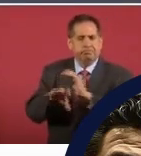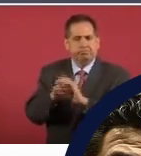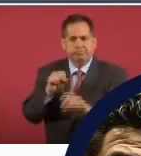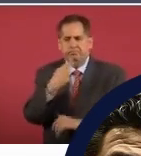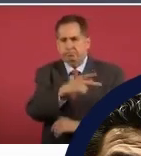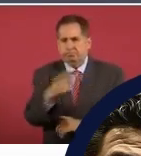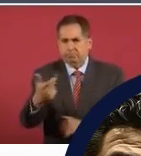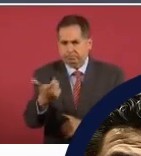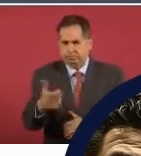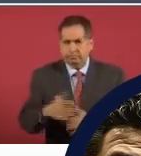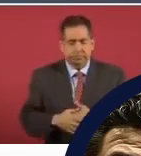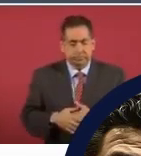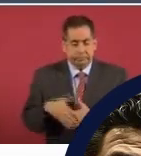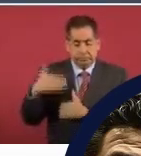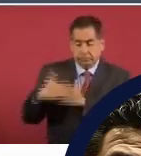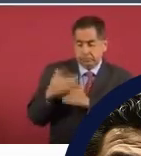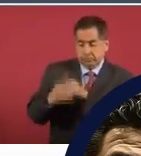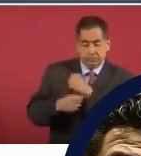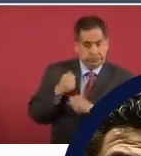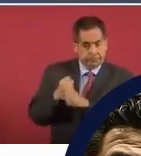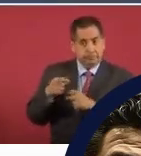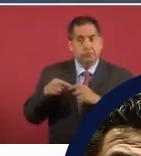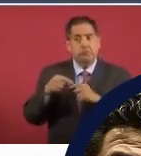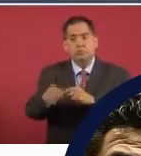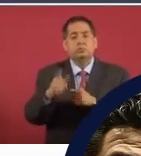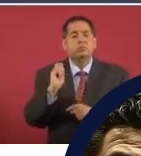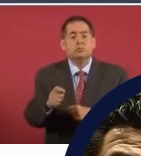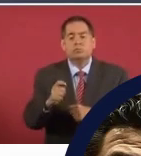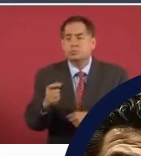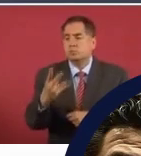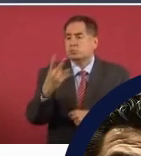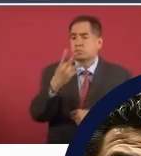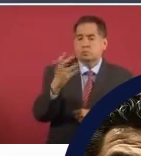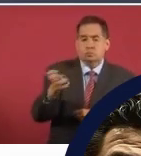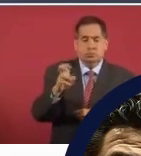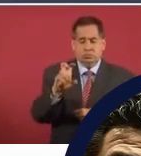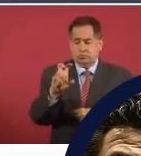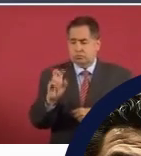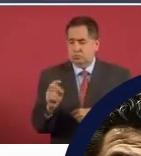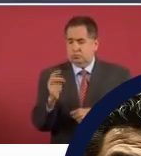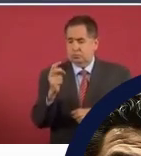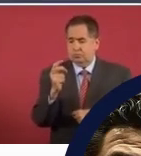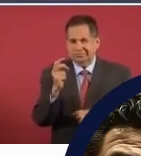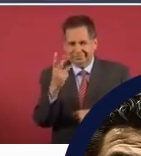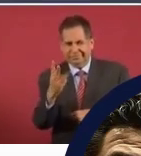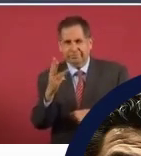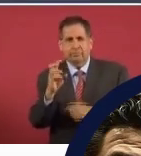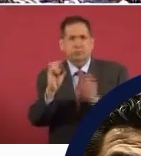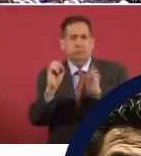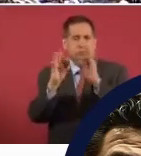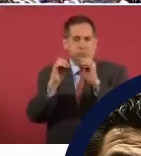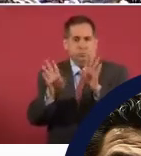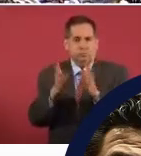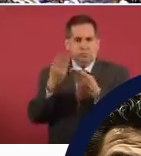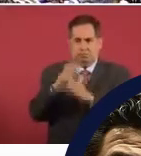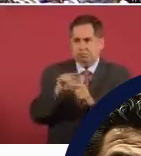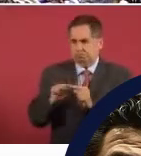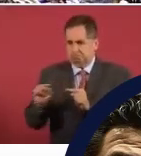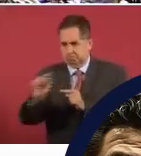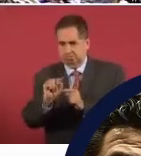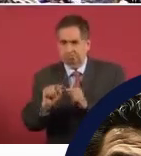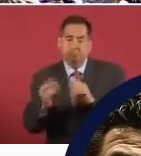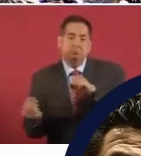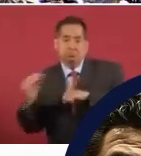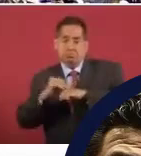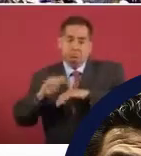perseverancia profesionalismo honestidad con acciones guiadas por el principio de que la paz